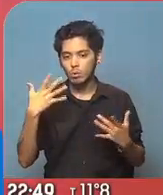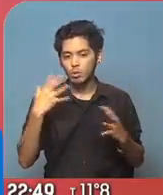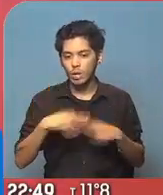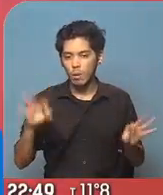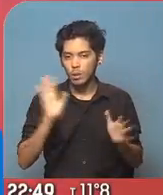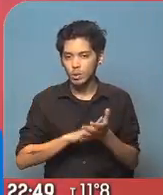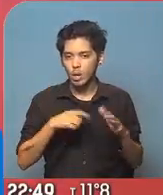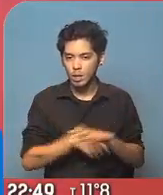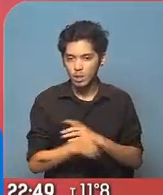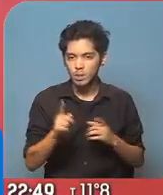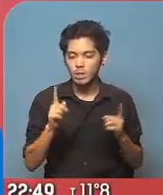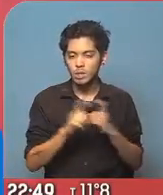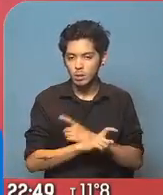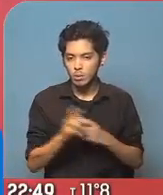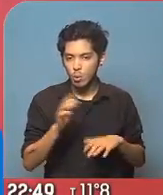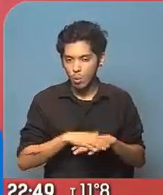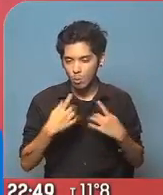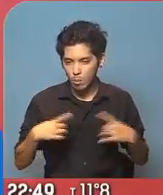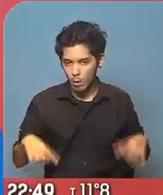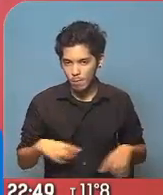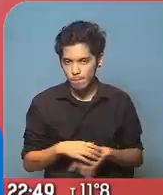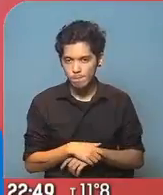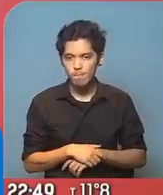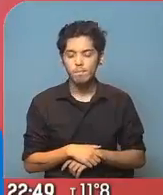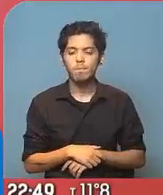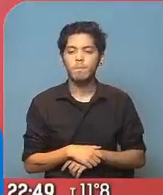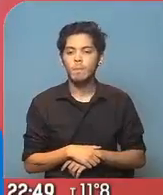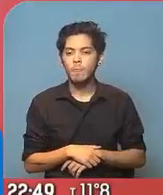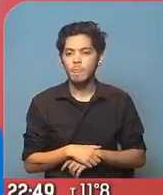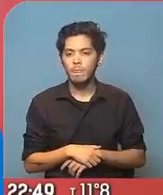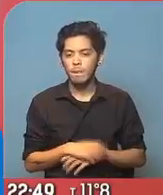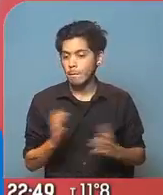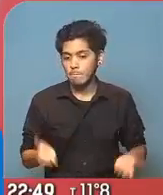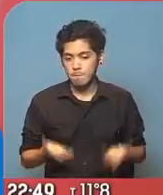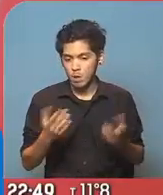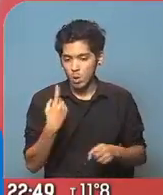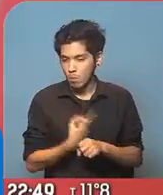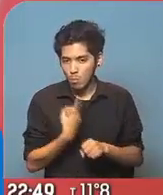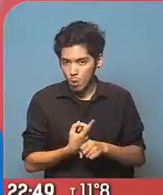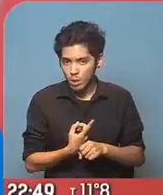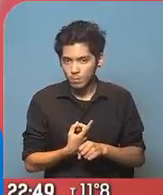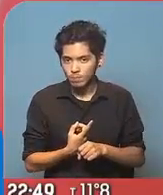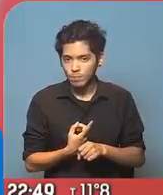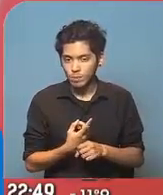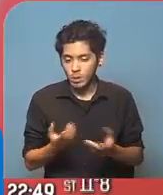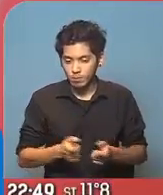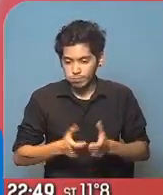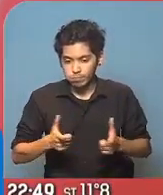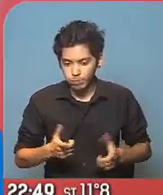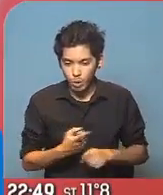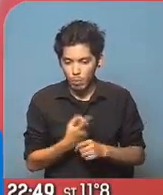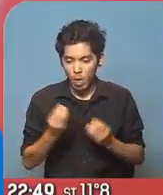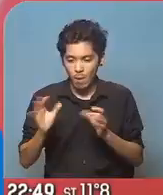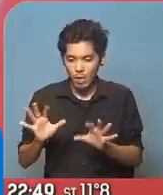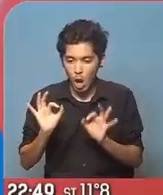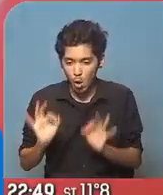que significó todo este proceso. No levanta. Brasil no termina de dejar del